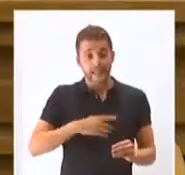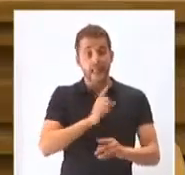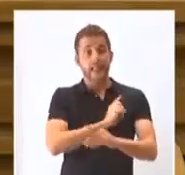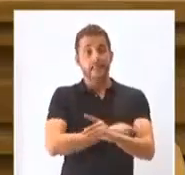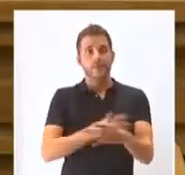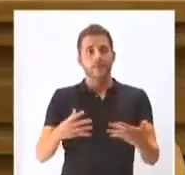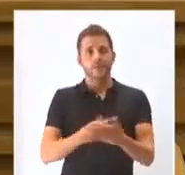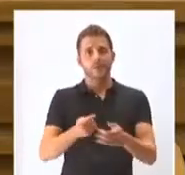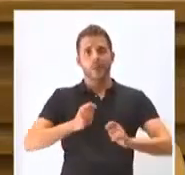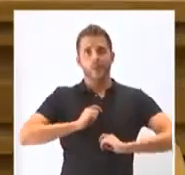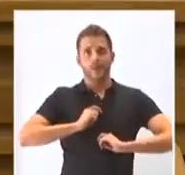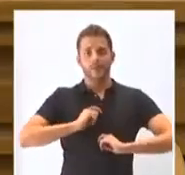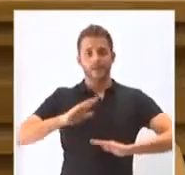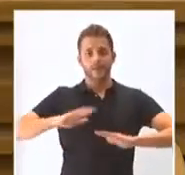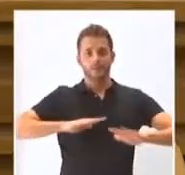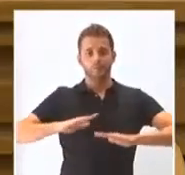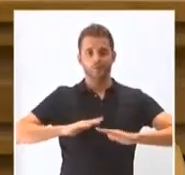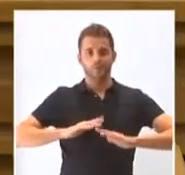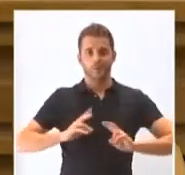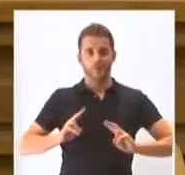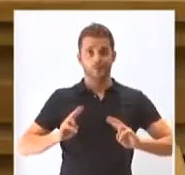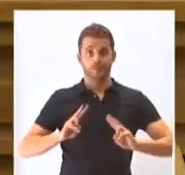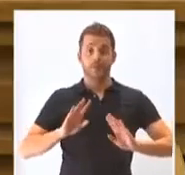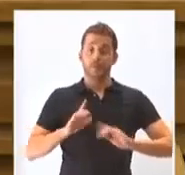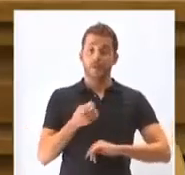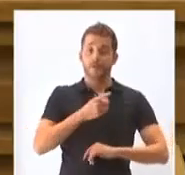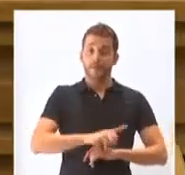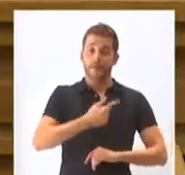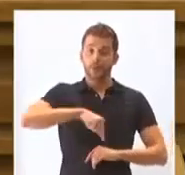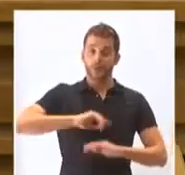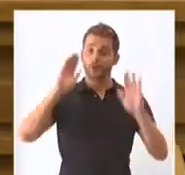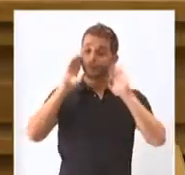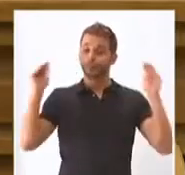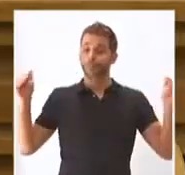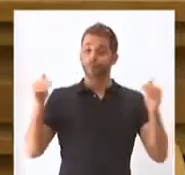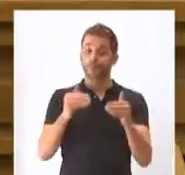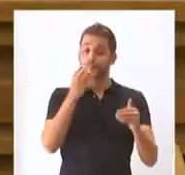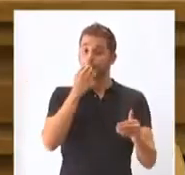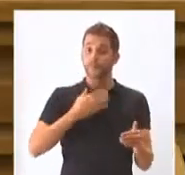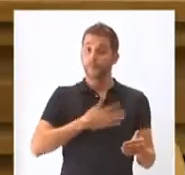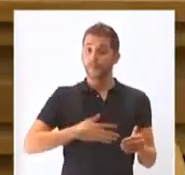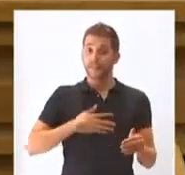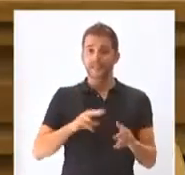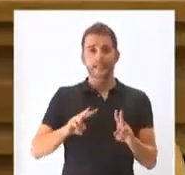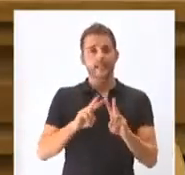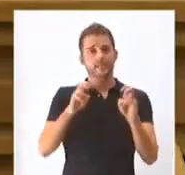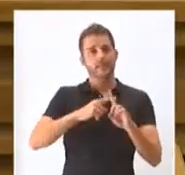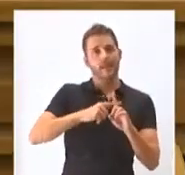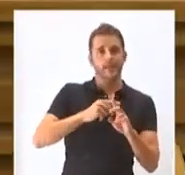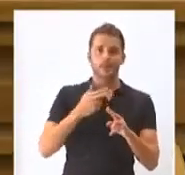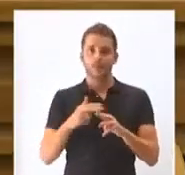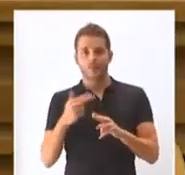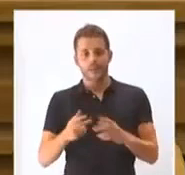movimientos de adrenalina pero nosotros también nos tenemos que ocupar del bienestar en términos políticos en términos de gasto